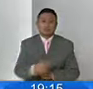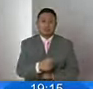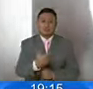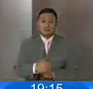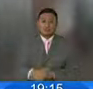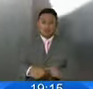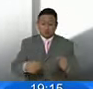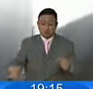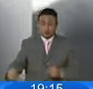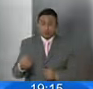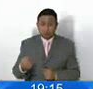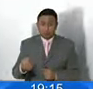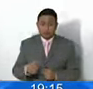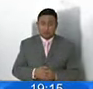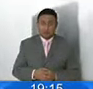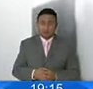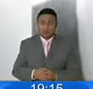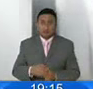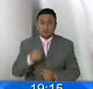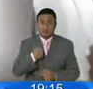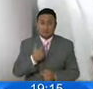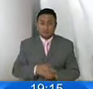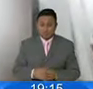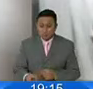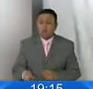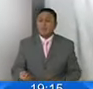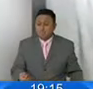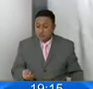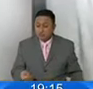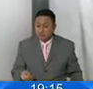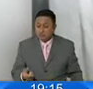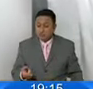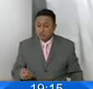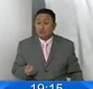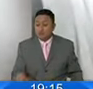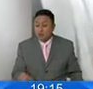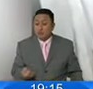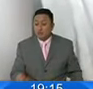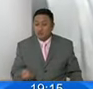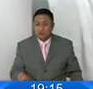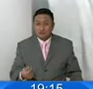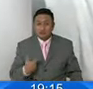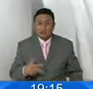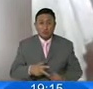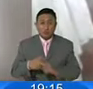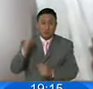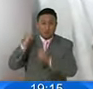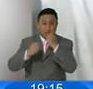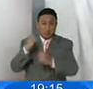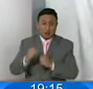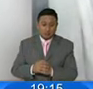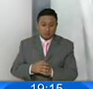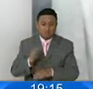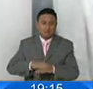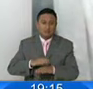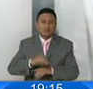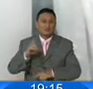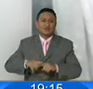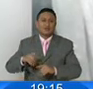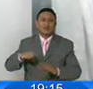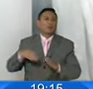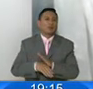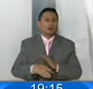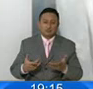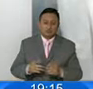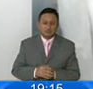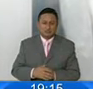el cuchillo. Con ese me tenía que me iba a matar. Él empezó a pegarme porque no entraba adentro. Me